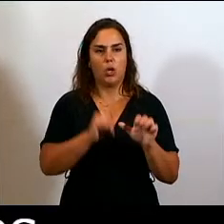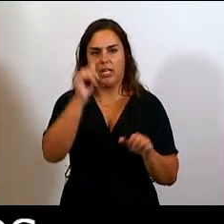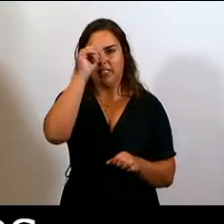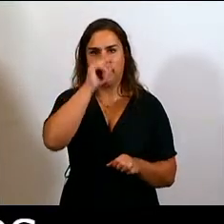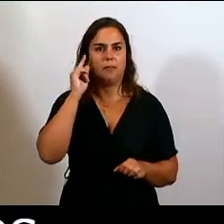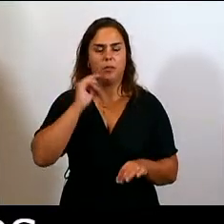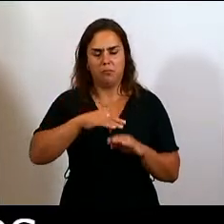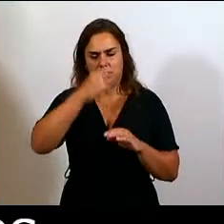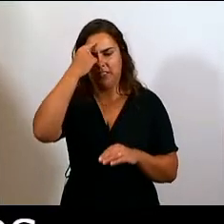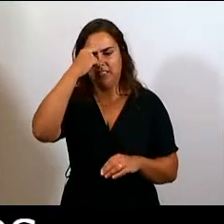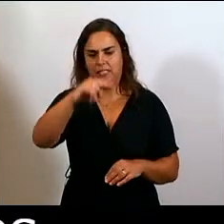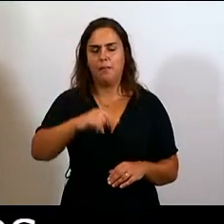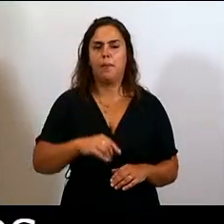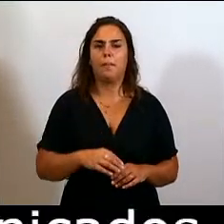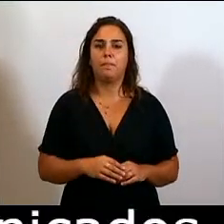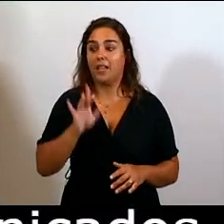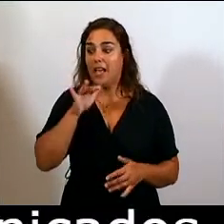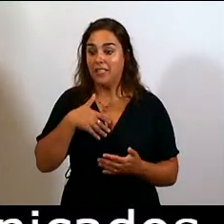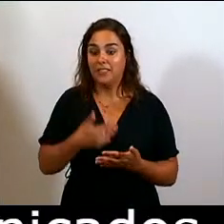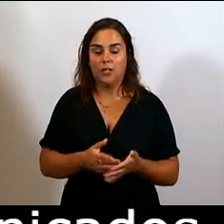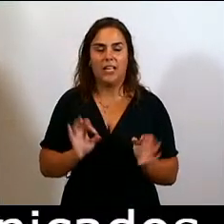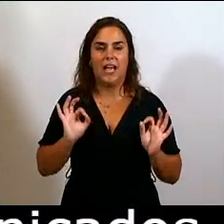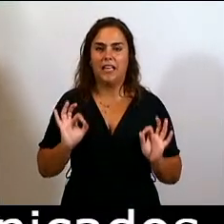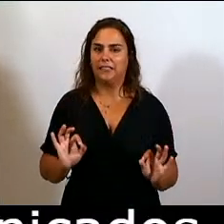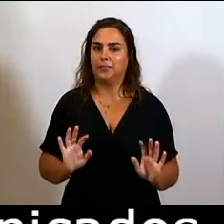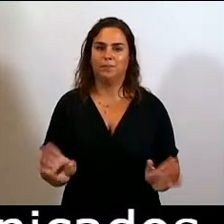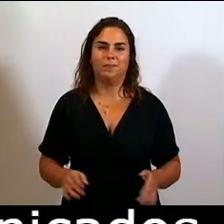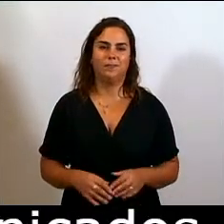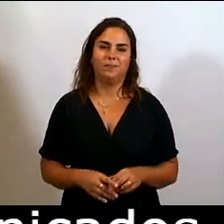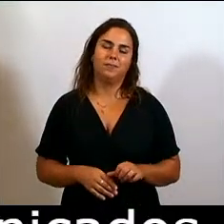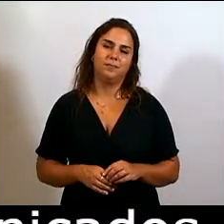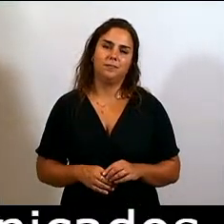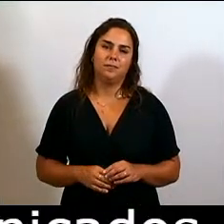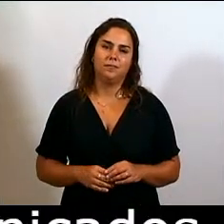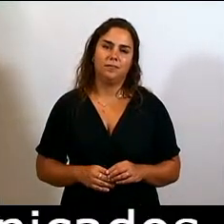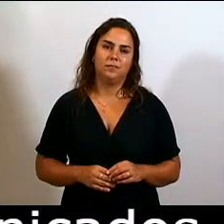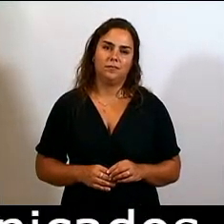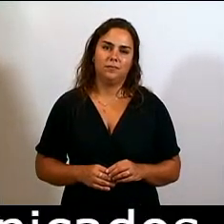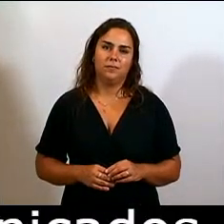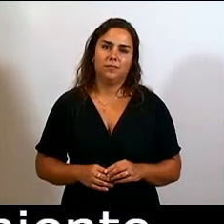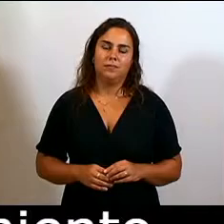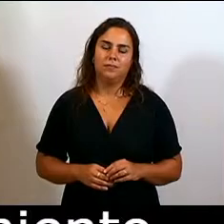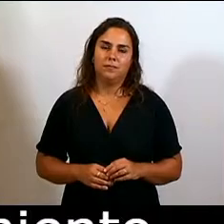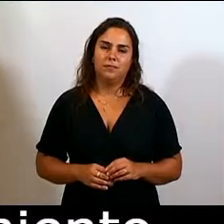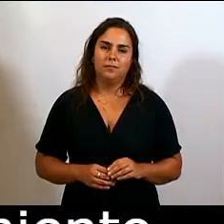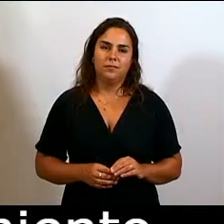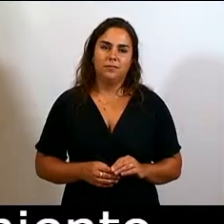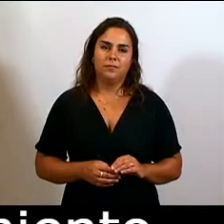prensa cuando se tenga conocimiento. Hasta hoy es un único caso esta mañana. Gracias.